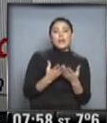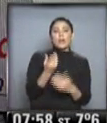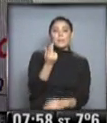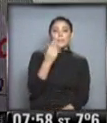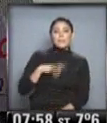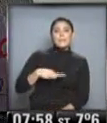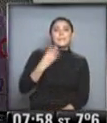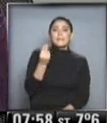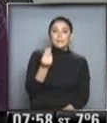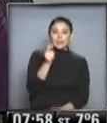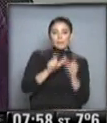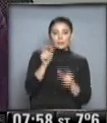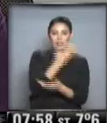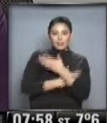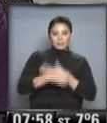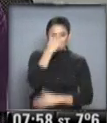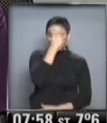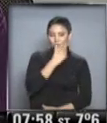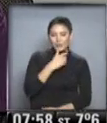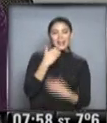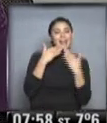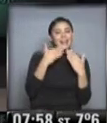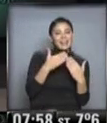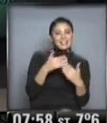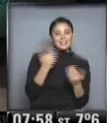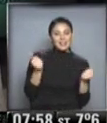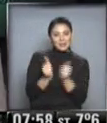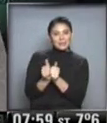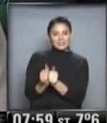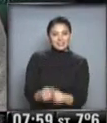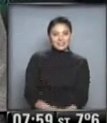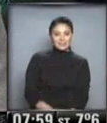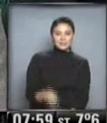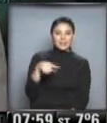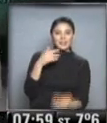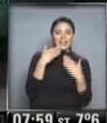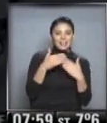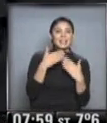vida de tantas personas con discapacidad visual. Muchas gracias, Pablo, por acompañarnos.